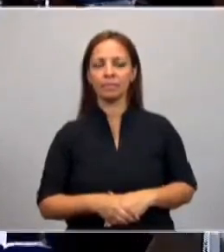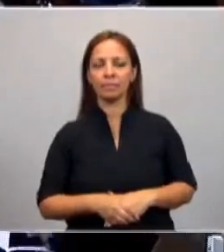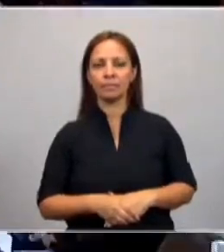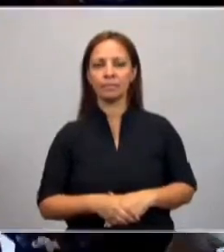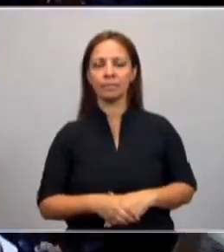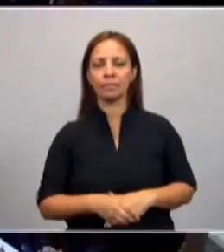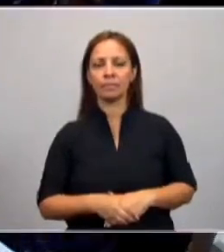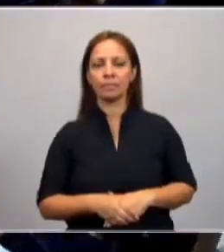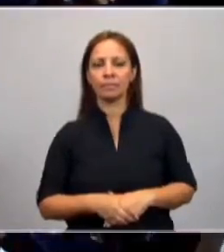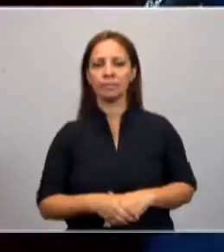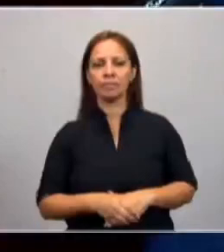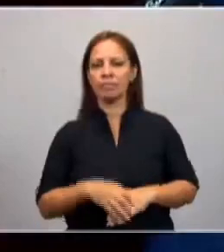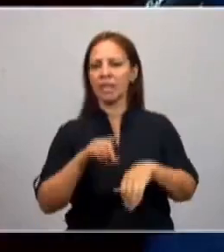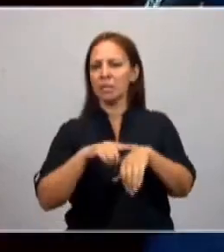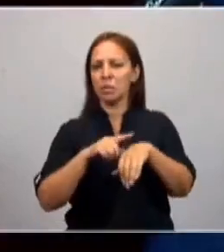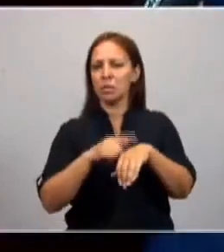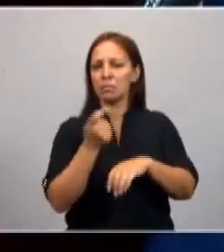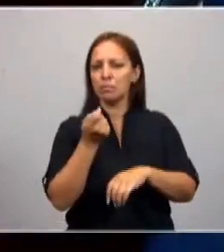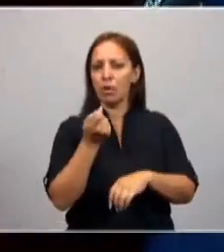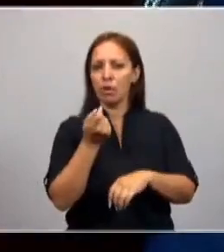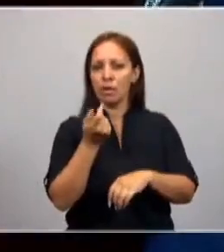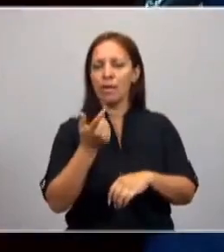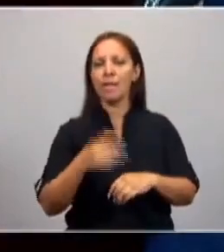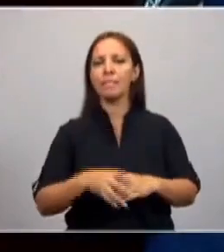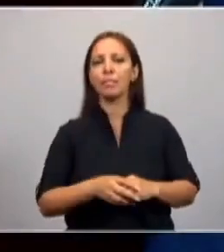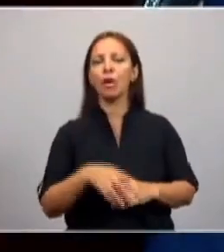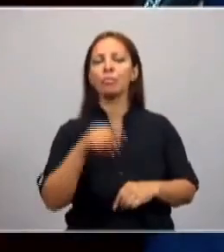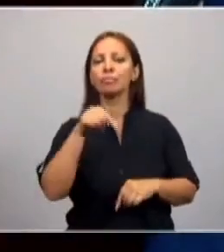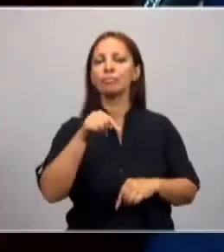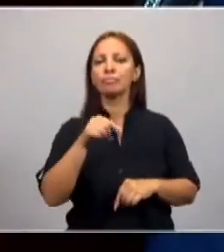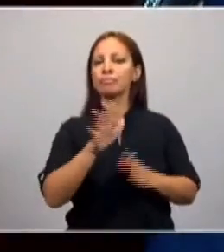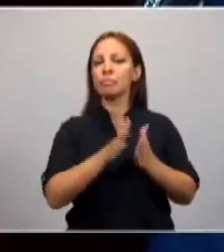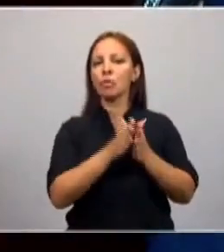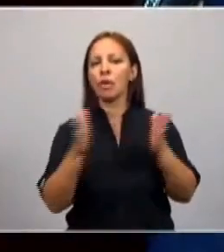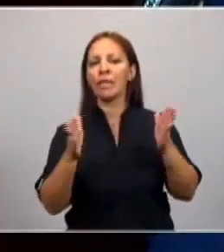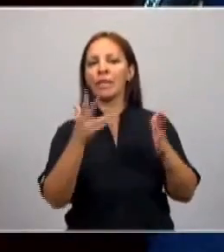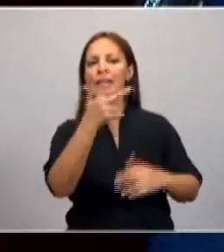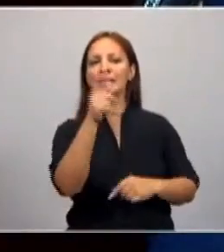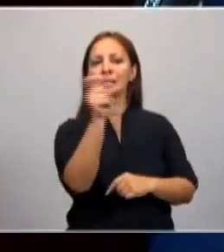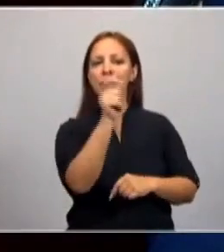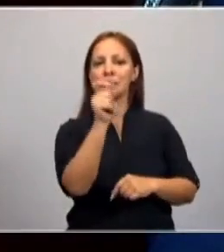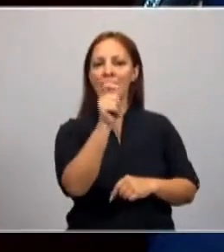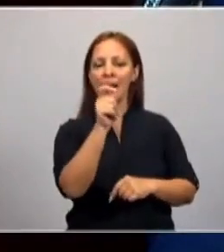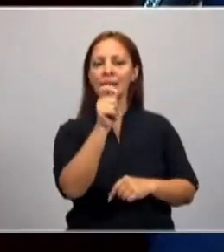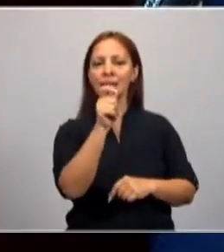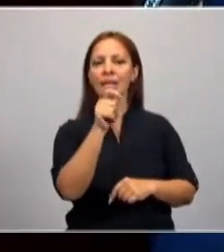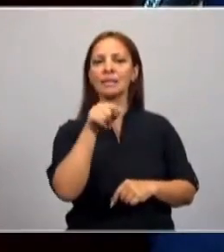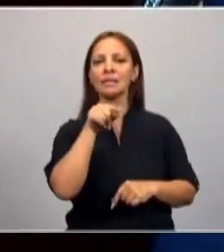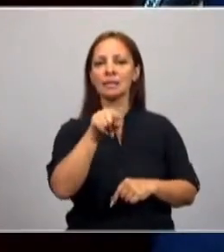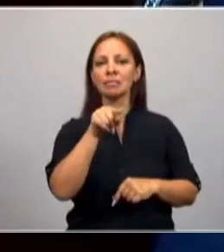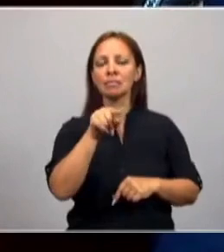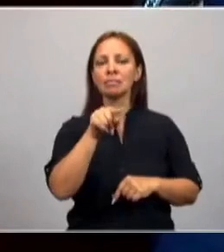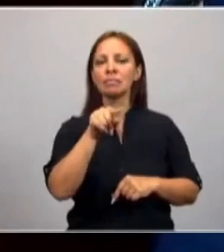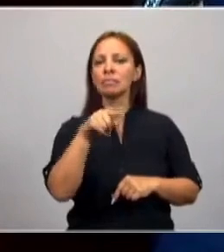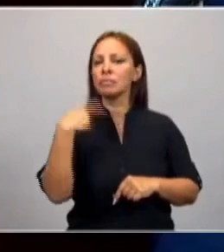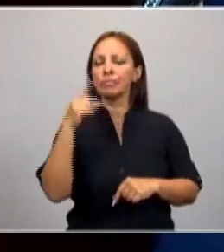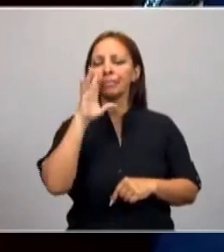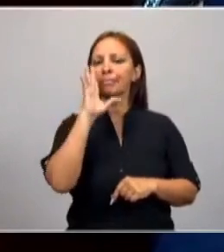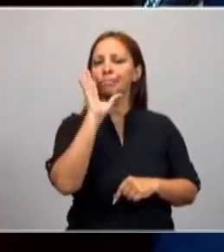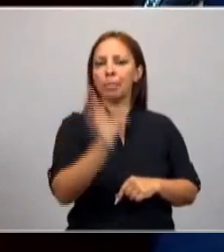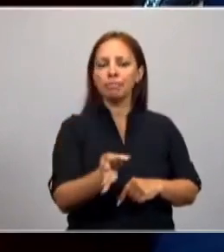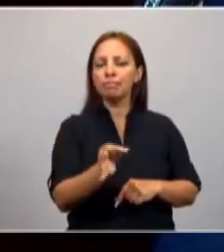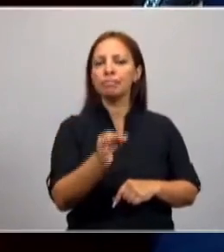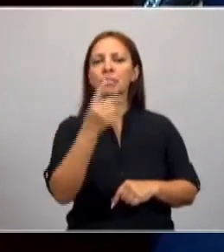en muy poco tiempo, en el vértigo de menos de 3 meses de gobierno, va quedando dolorosamente en evidencia